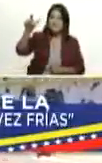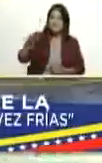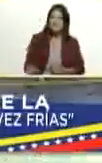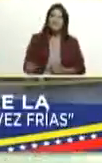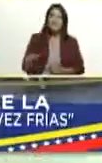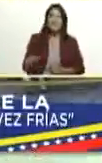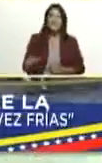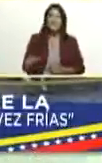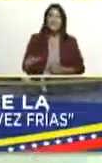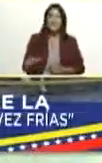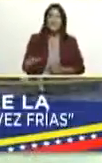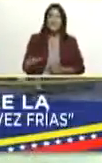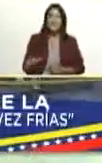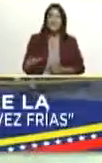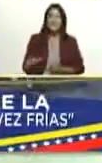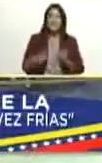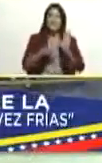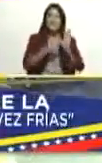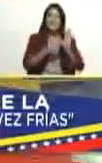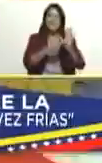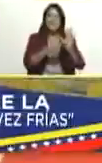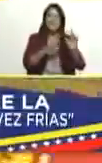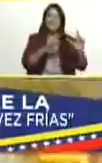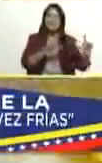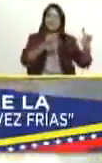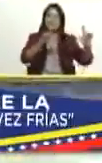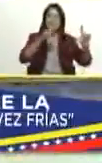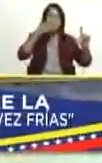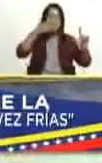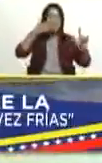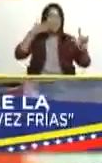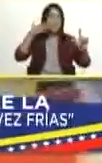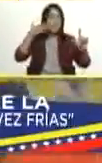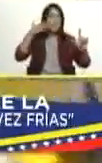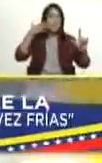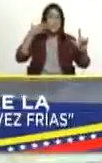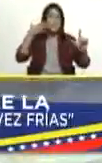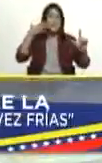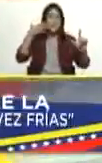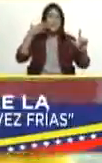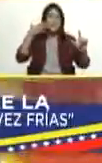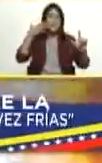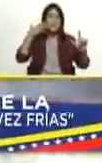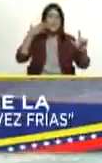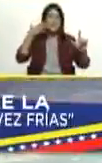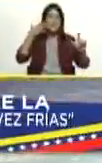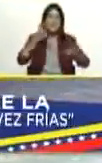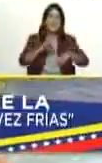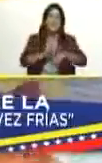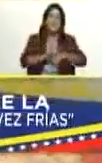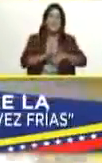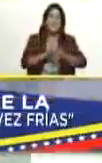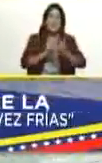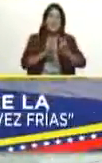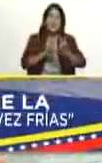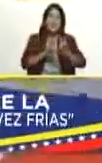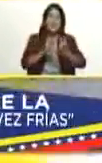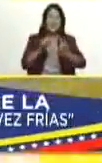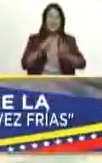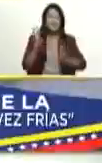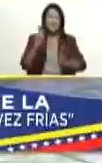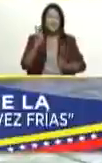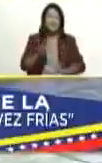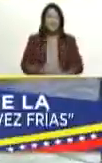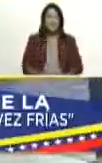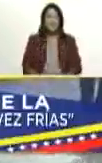con orgullo el título que lo acredita como nuevo médico